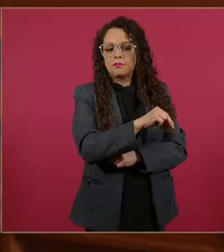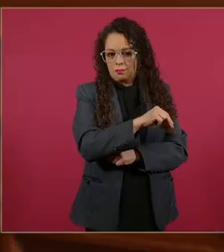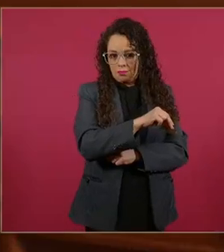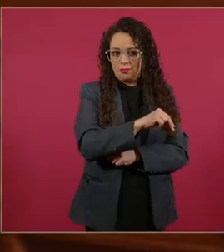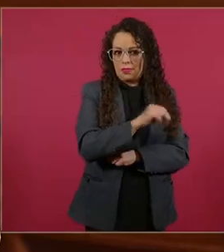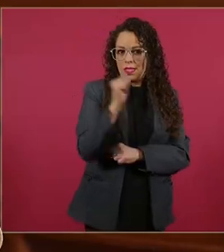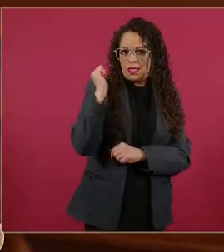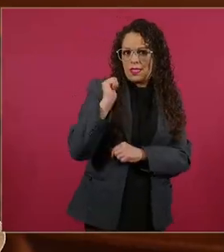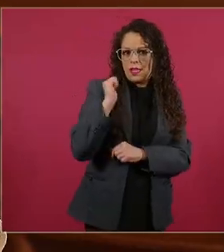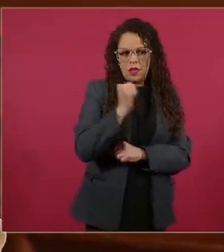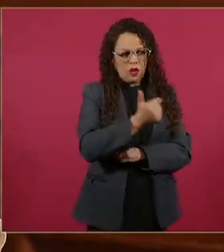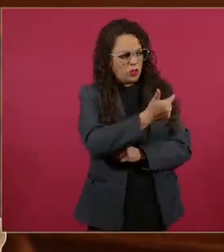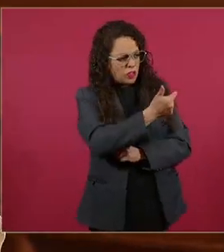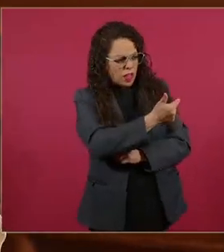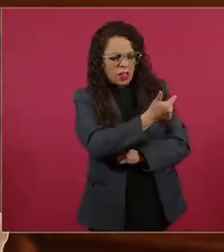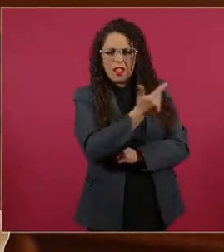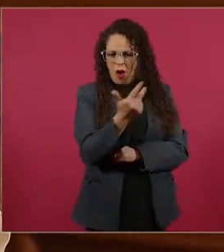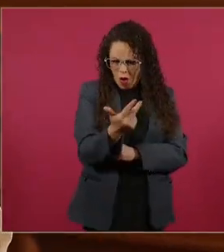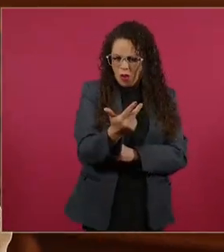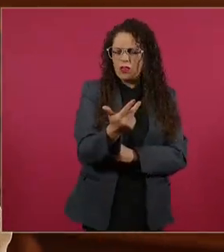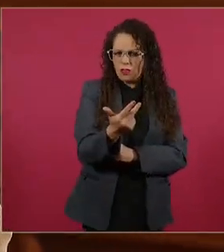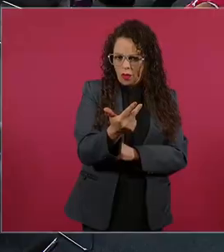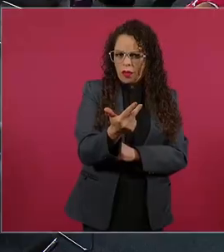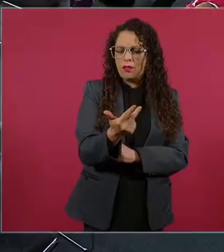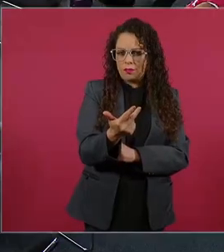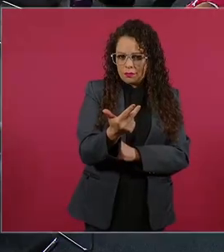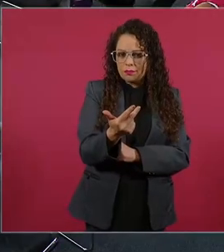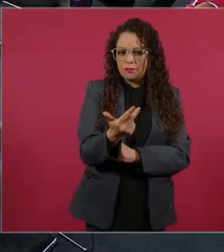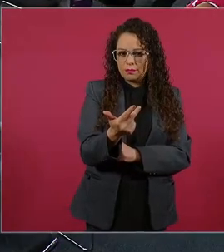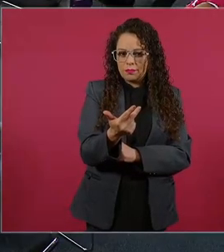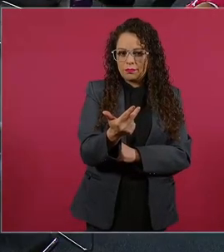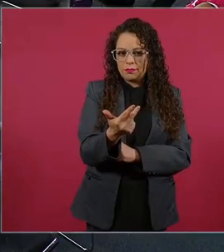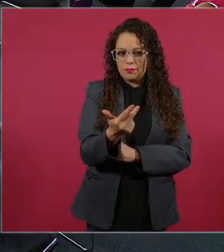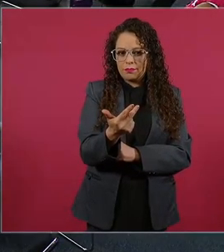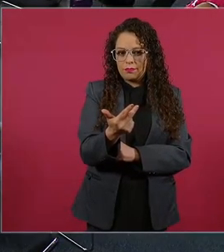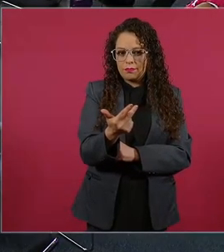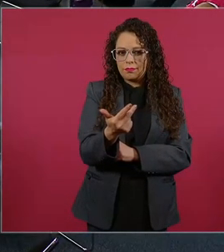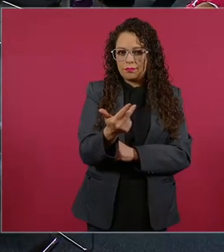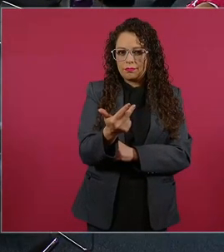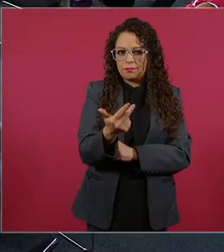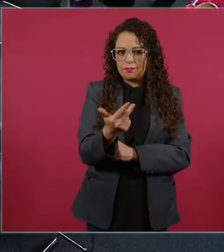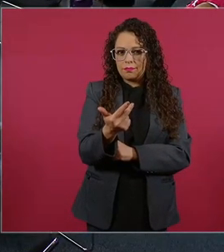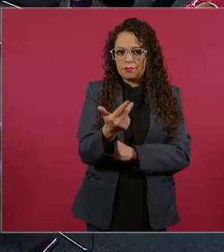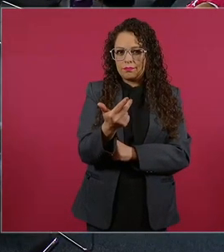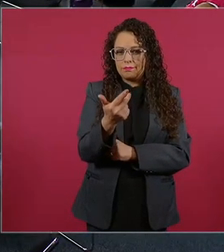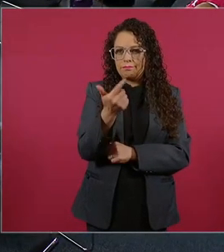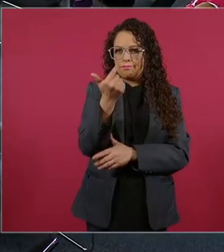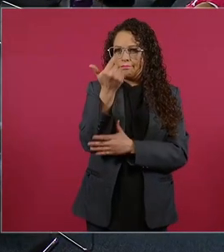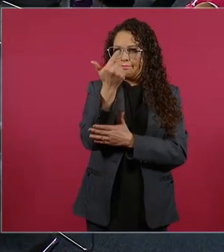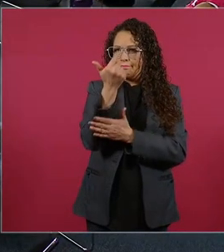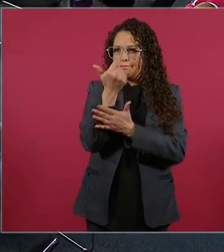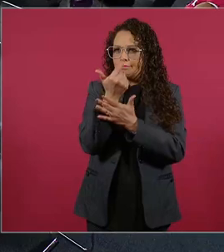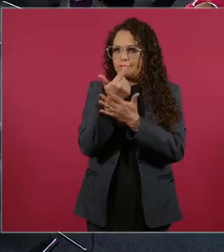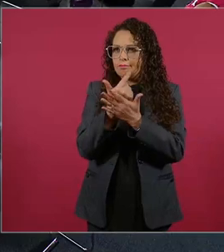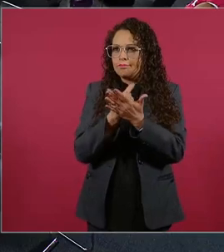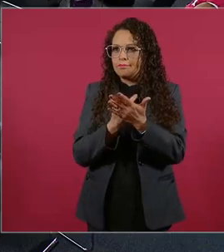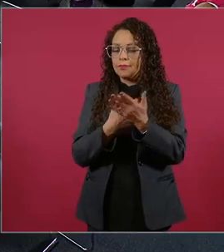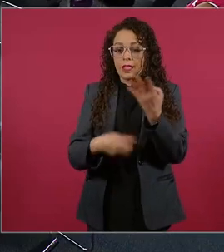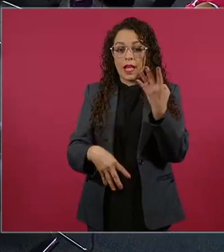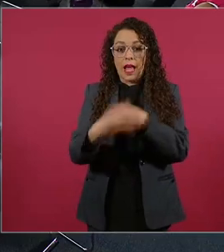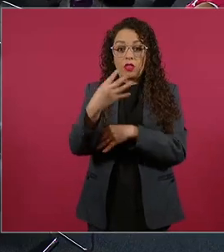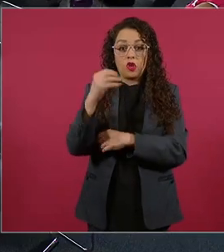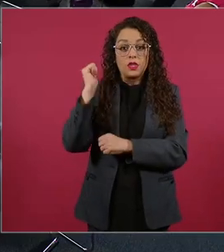siglo 7, 8. Entonces estamos hablando como de 14 siglos, 1400 años,